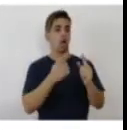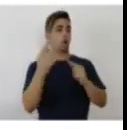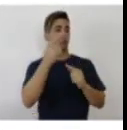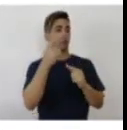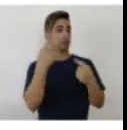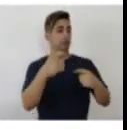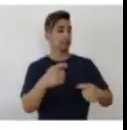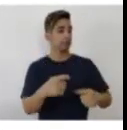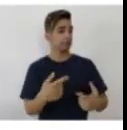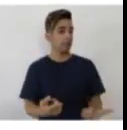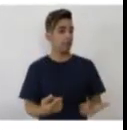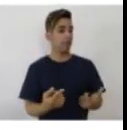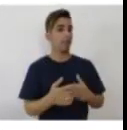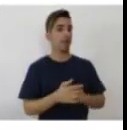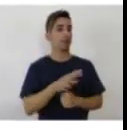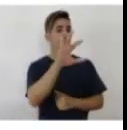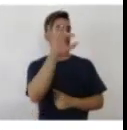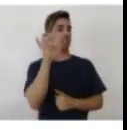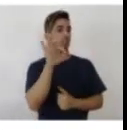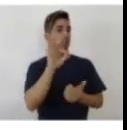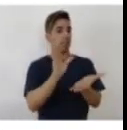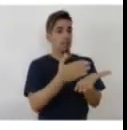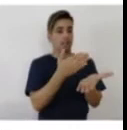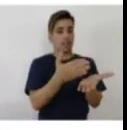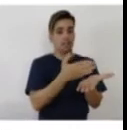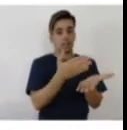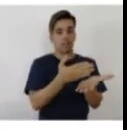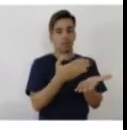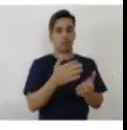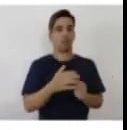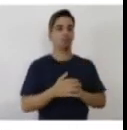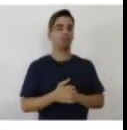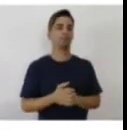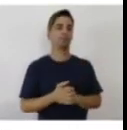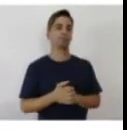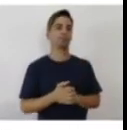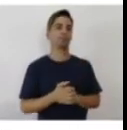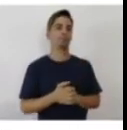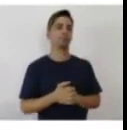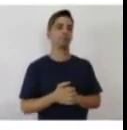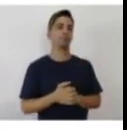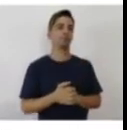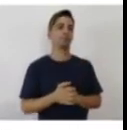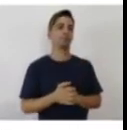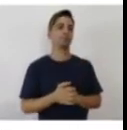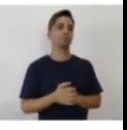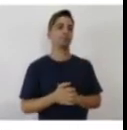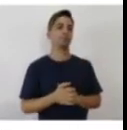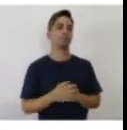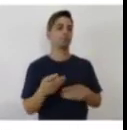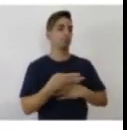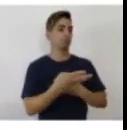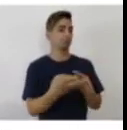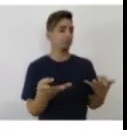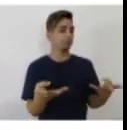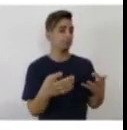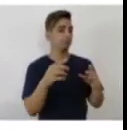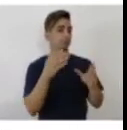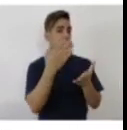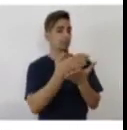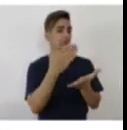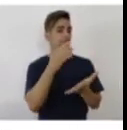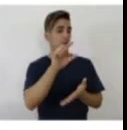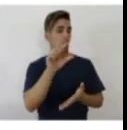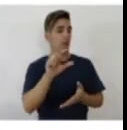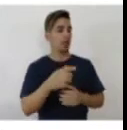deben, seleccionar un libro de todos los que están puestos a disposición para este concurso.